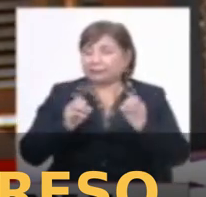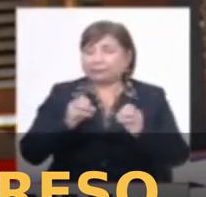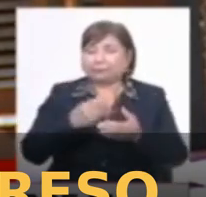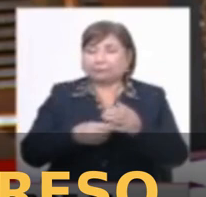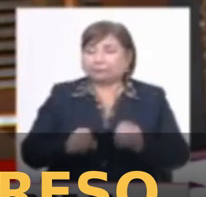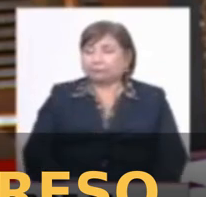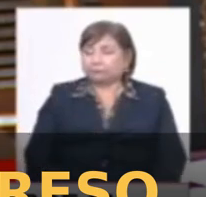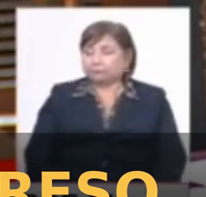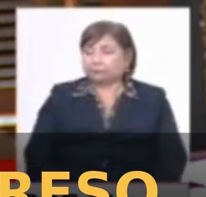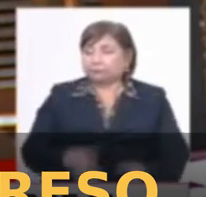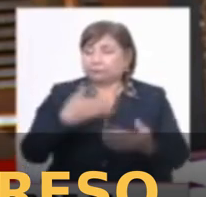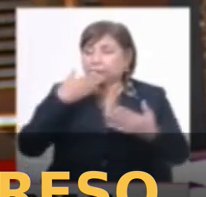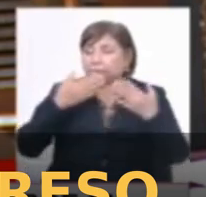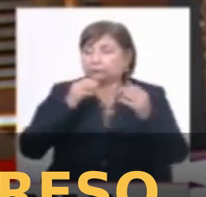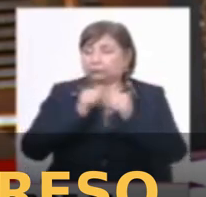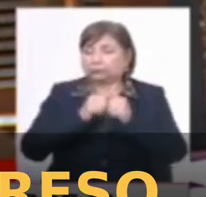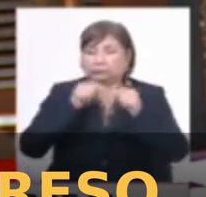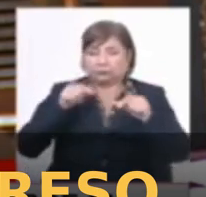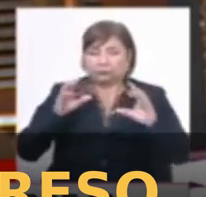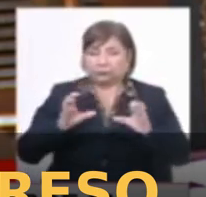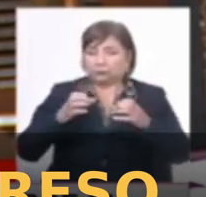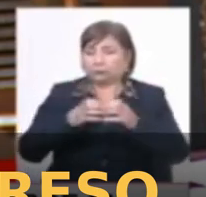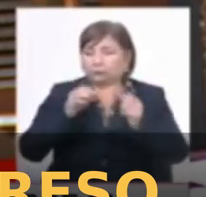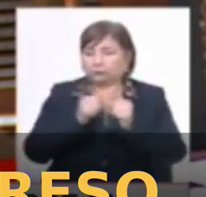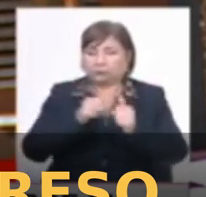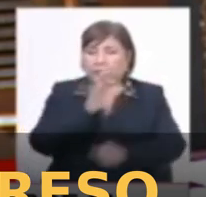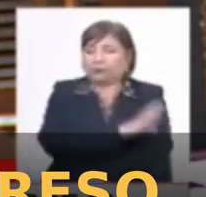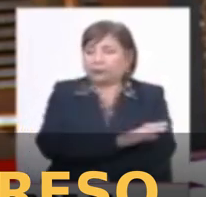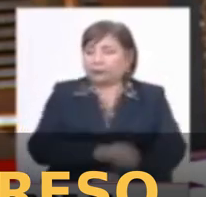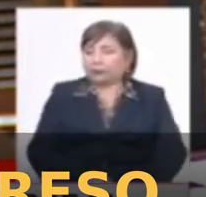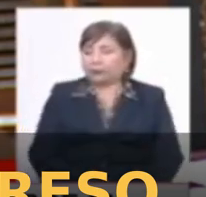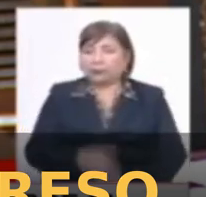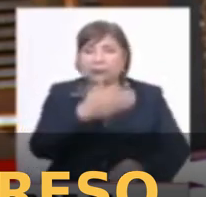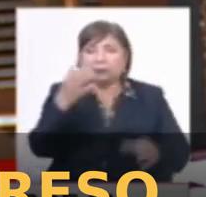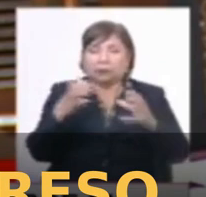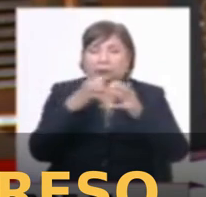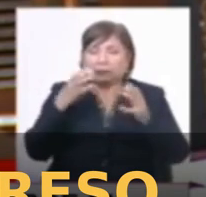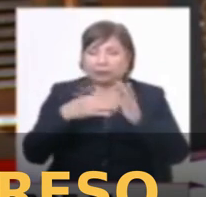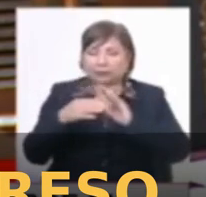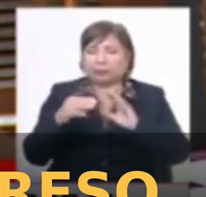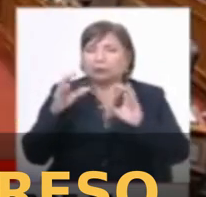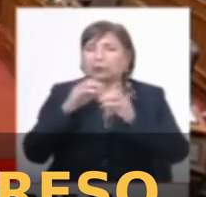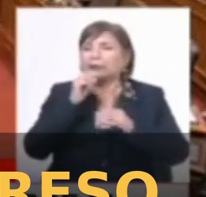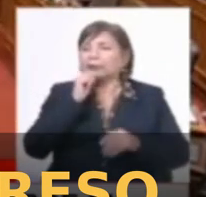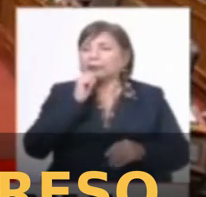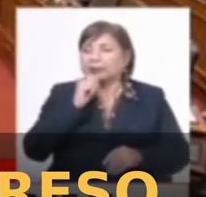congresistas para nosotros tomar conocimiento en esta comisión de fiscalización. Señores congresistas, pasamos a sesión reservada.